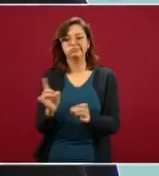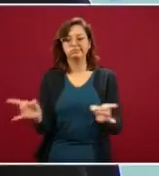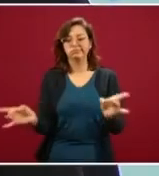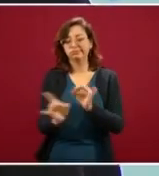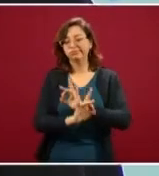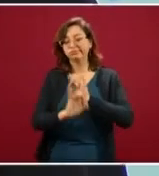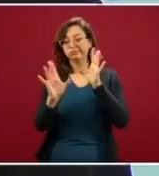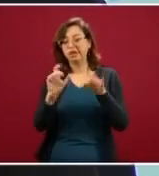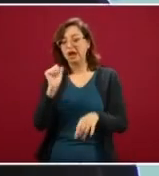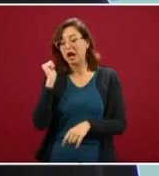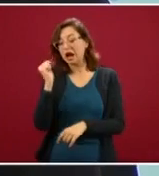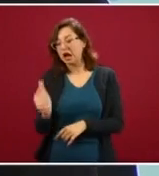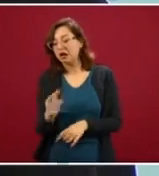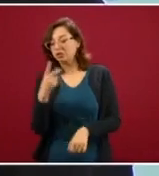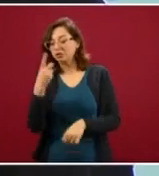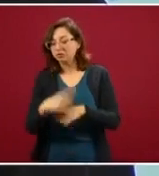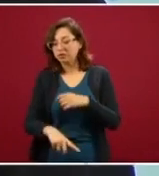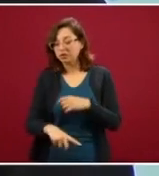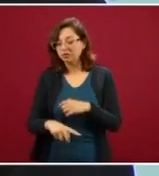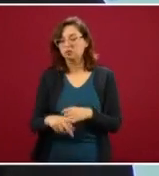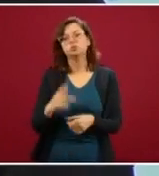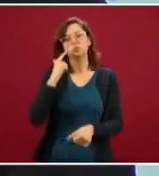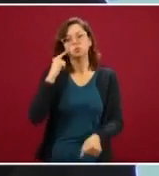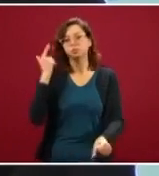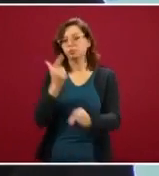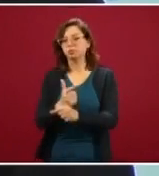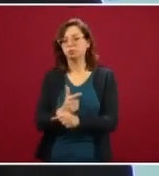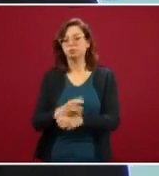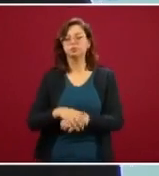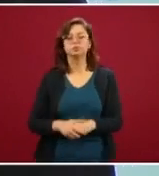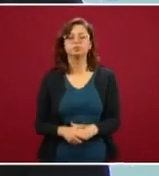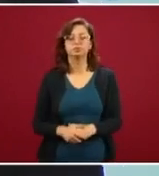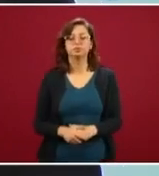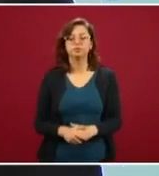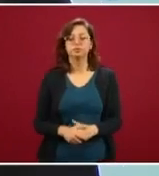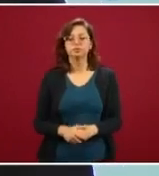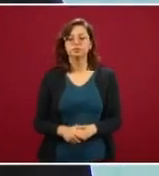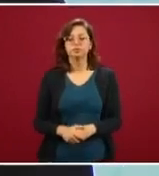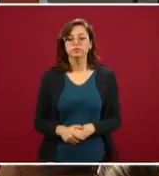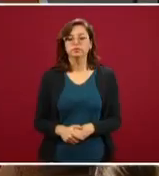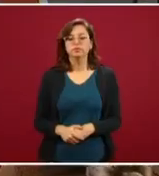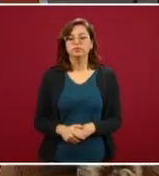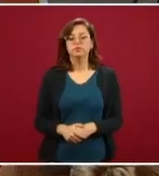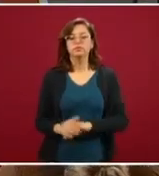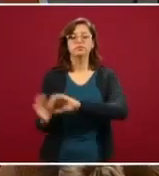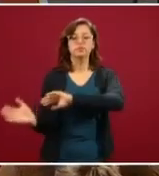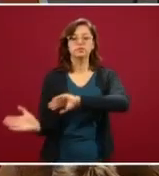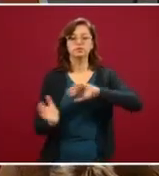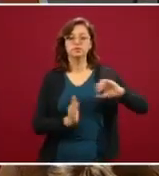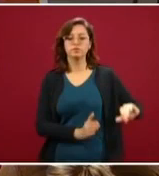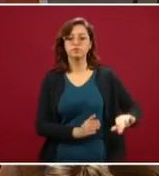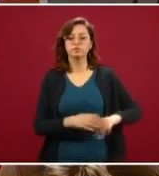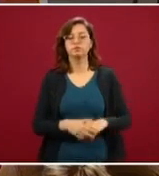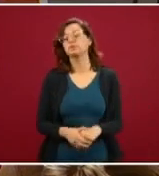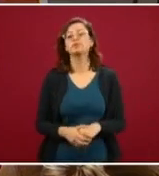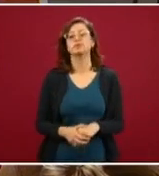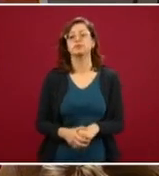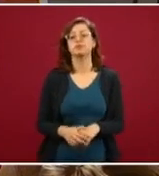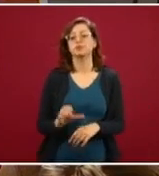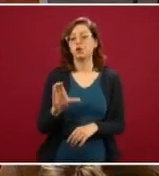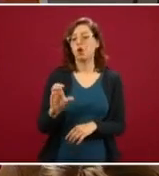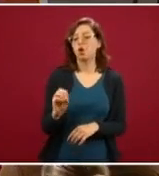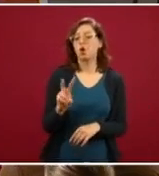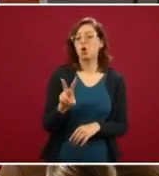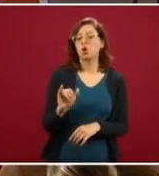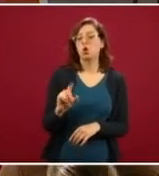efectos adversos que pudieran tener los distintos medicamentos. En otro tema del coronavirus,